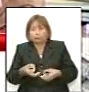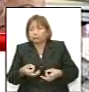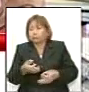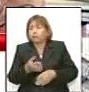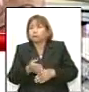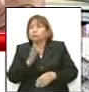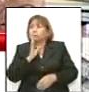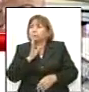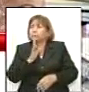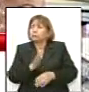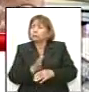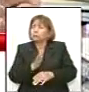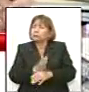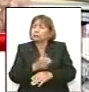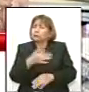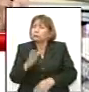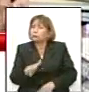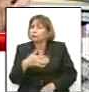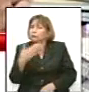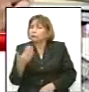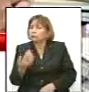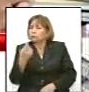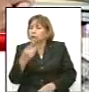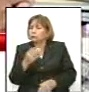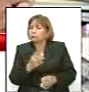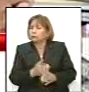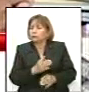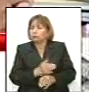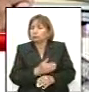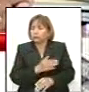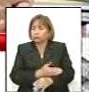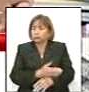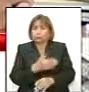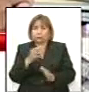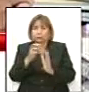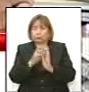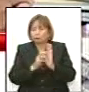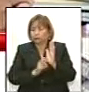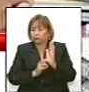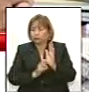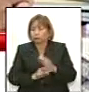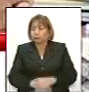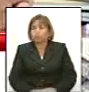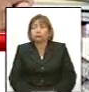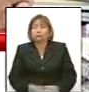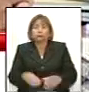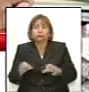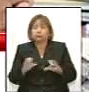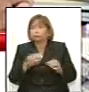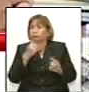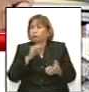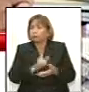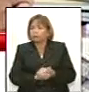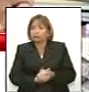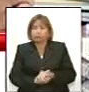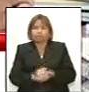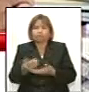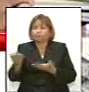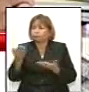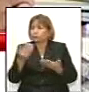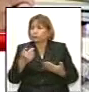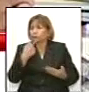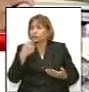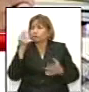Está hablando que ya hay un avance de este plan que se está haciendo, en el cual la señorita nos ha venido